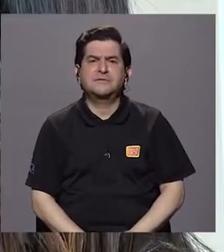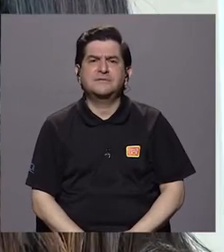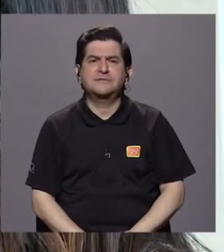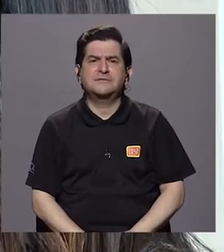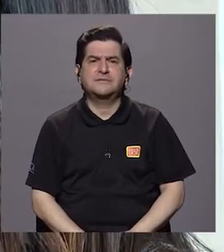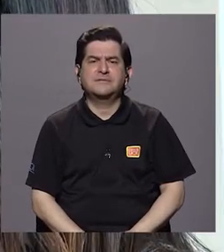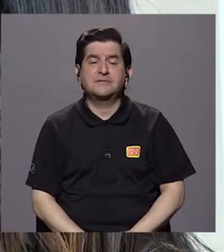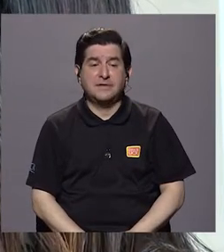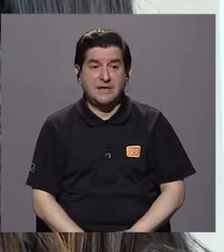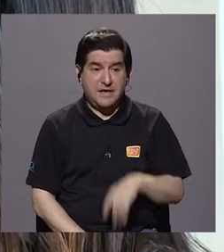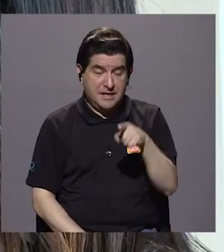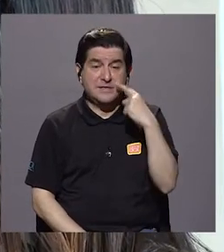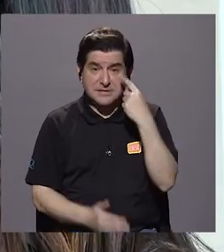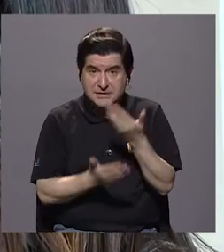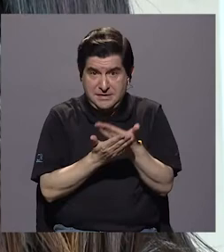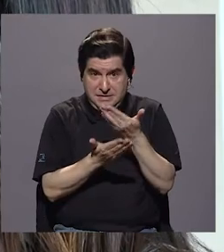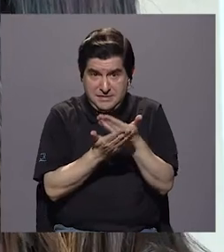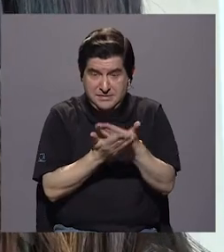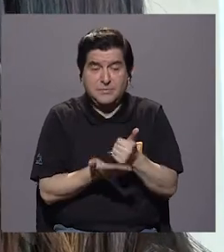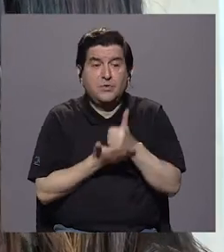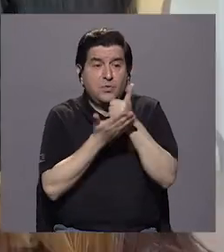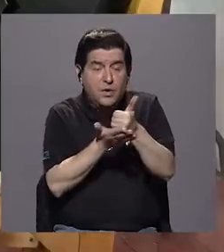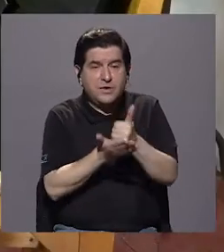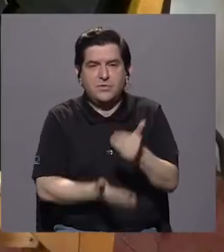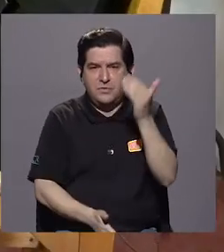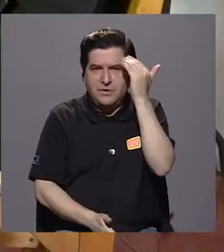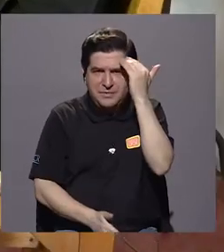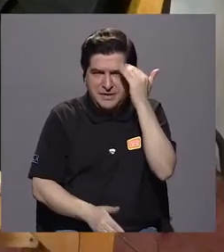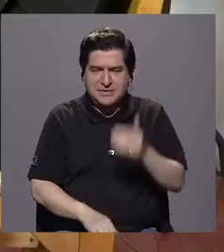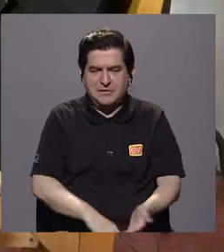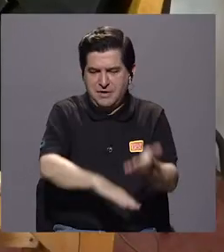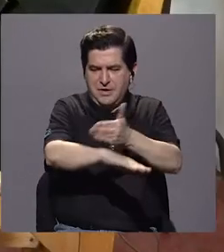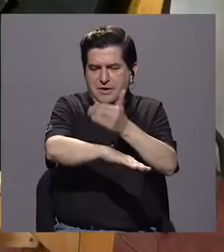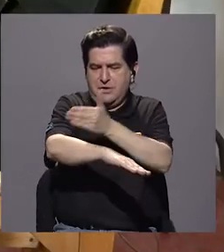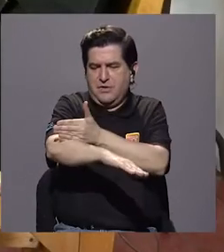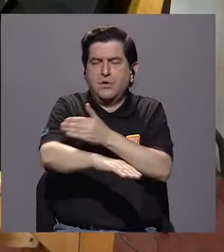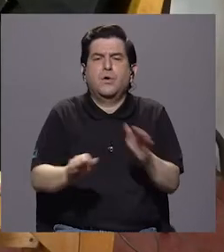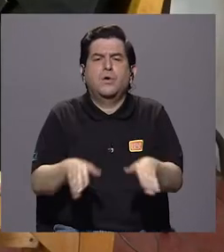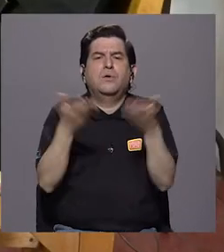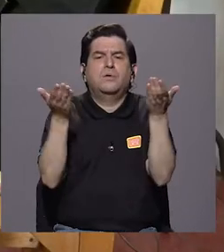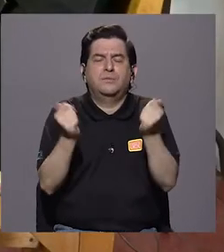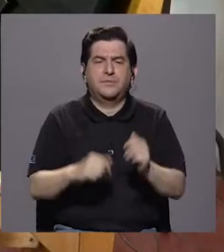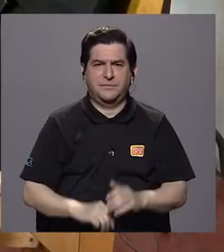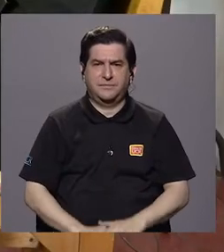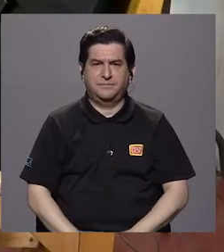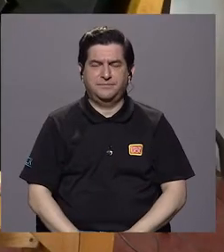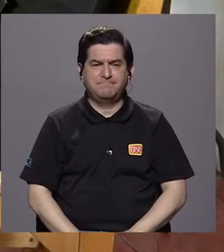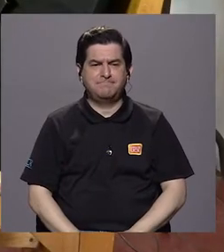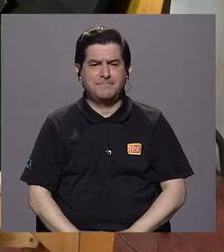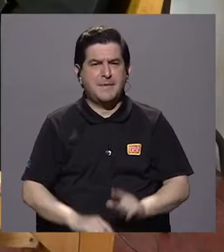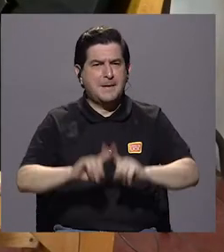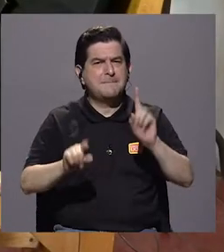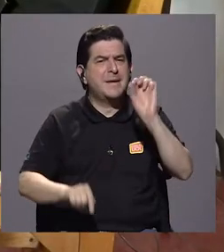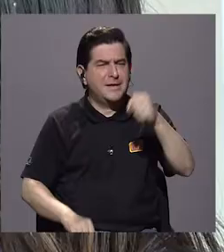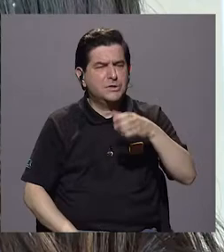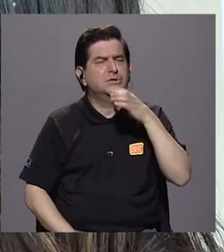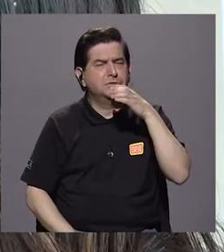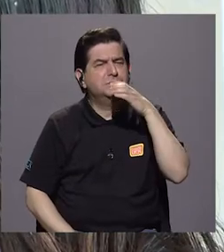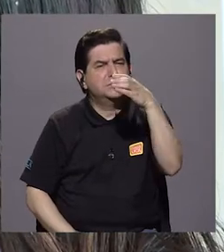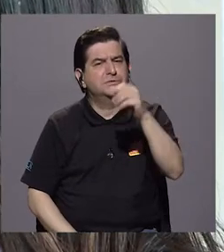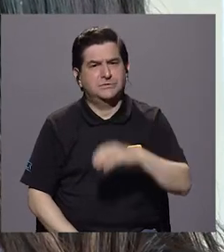sirve mucho su testimonio para dar un ejemplo de cómo salir adelante. Pero sí tengo que darles consejos de que